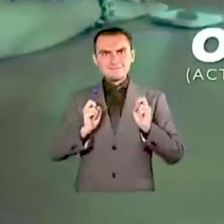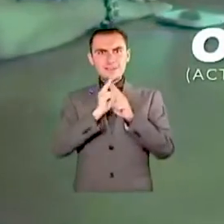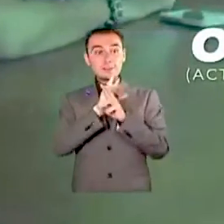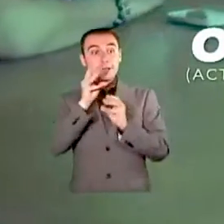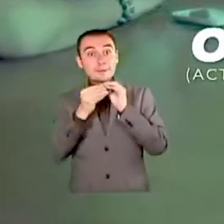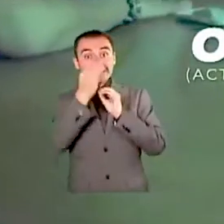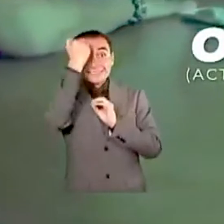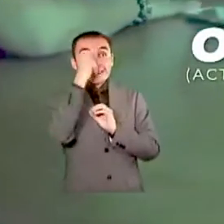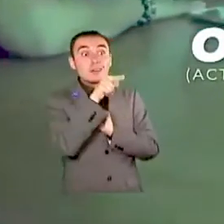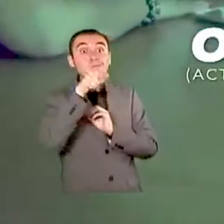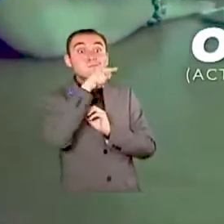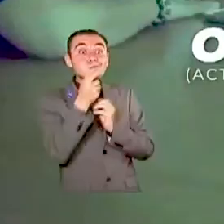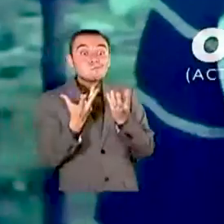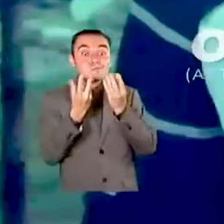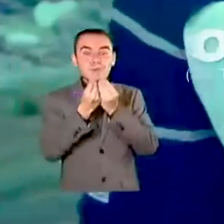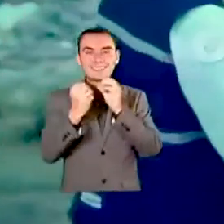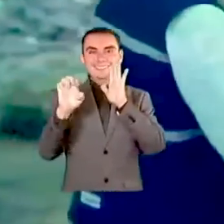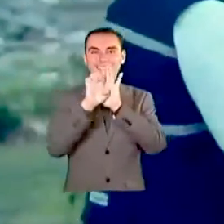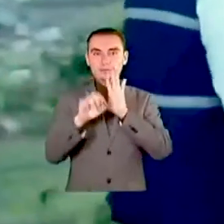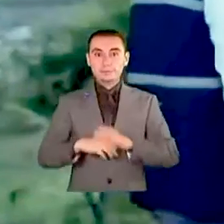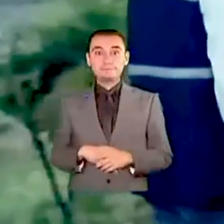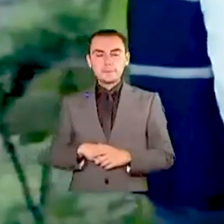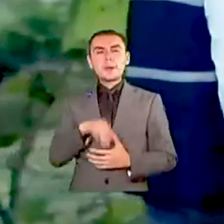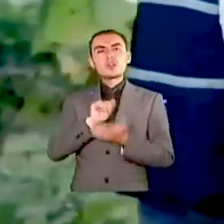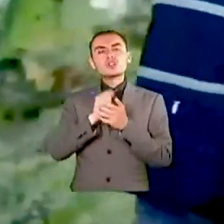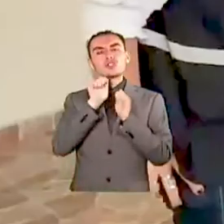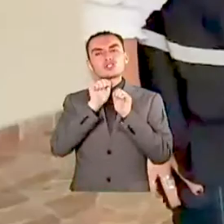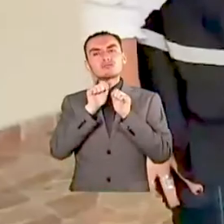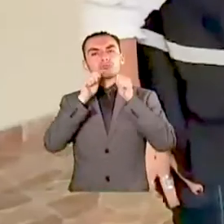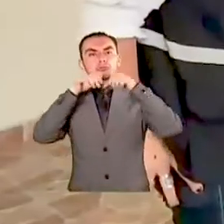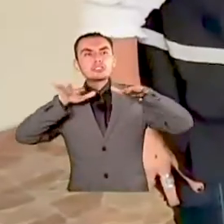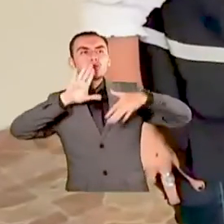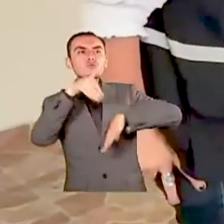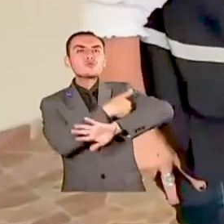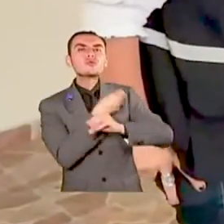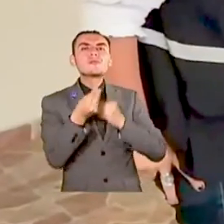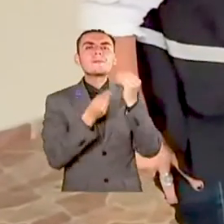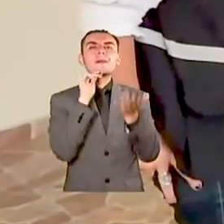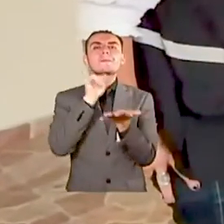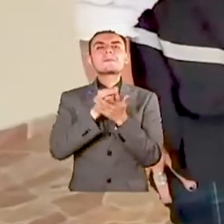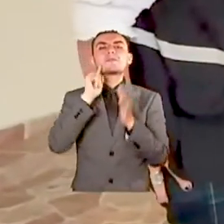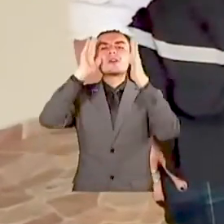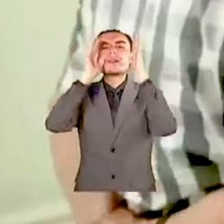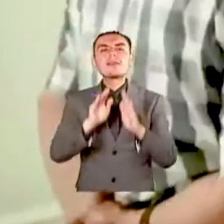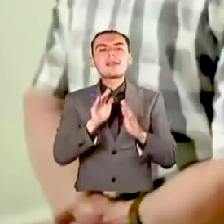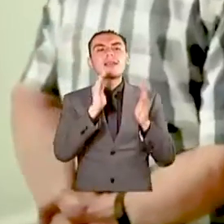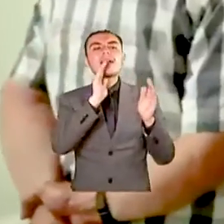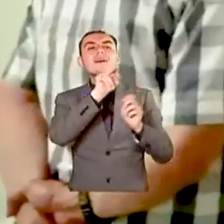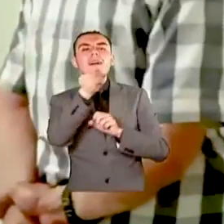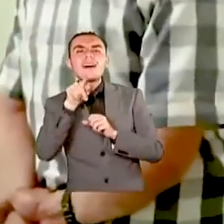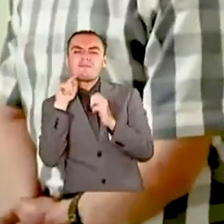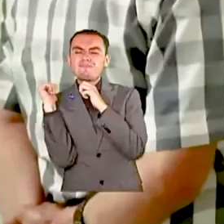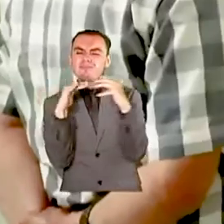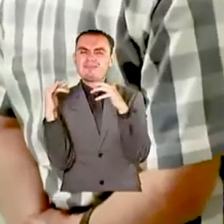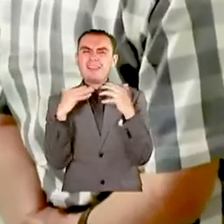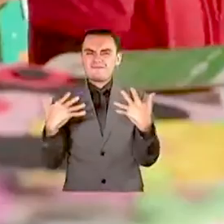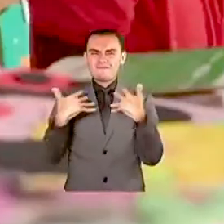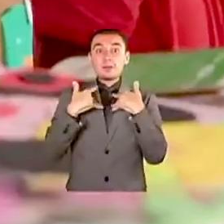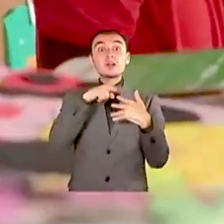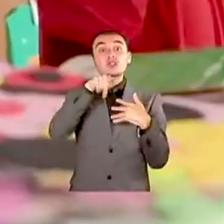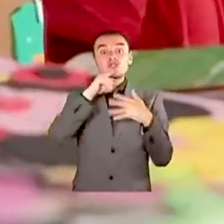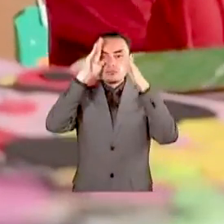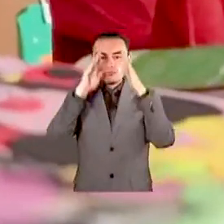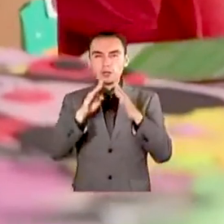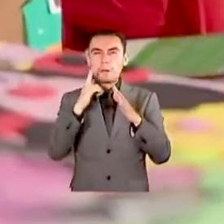el Estatuto para la Oposición. Como Ministerio Público consolidamos el canal de atención a las víctimas del conflicto armado y se